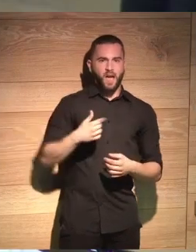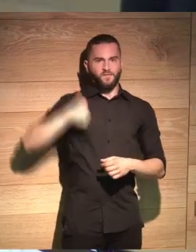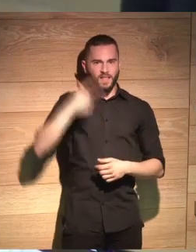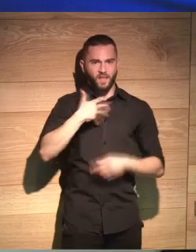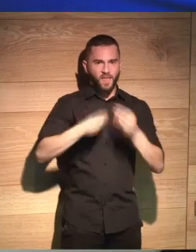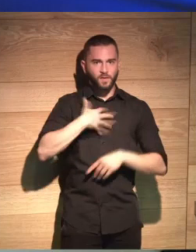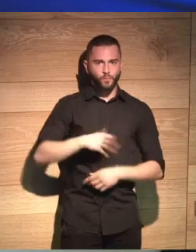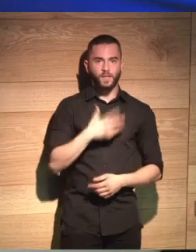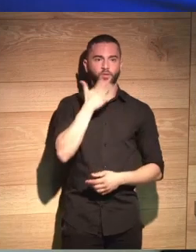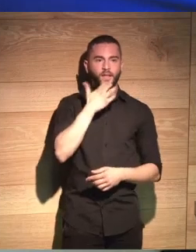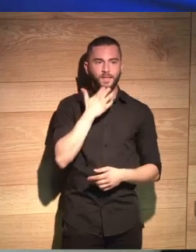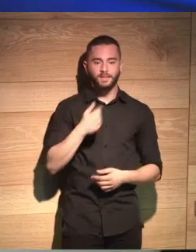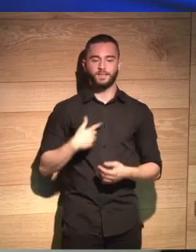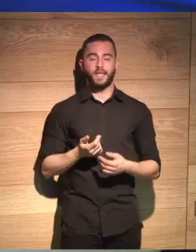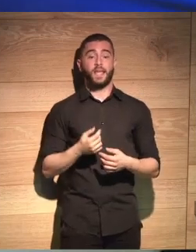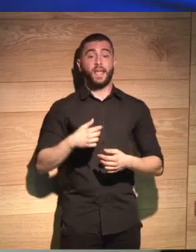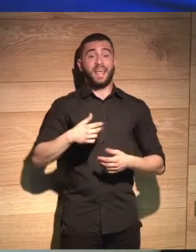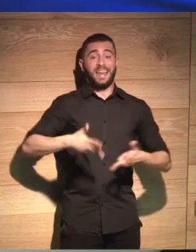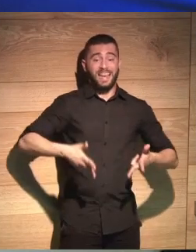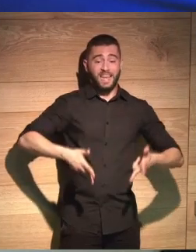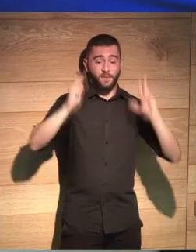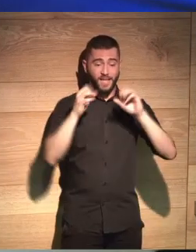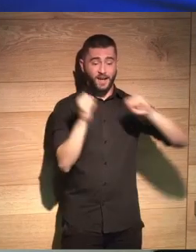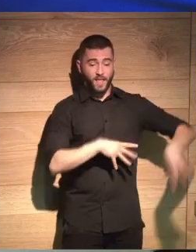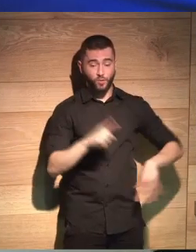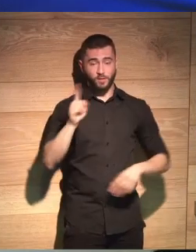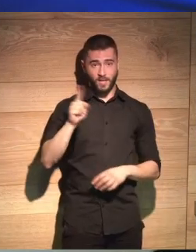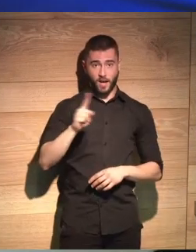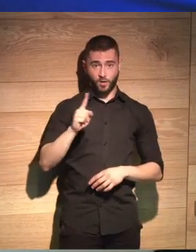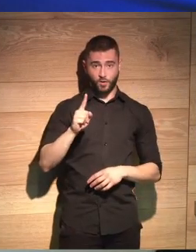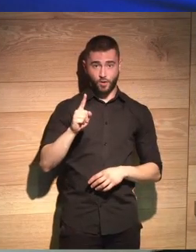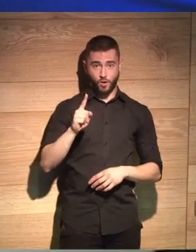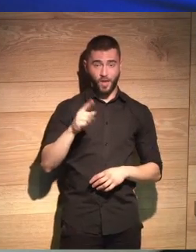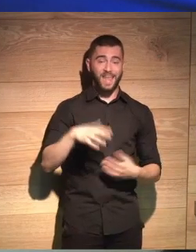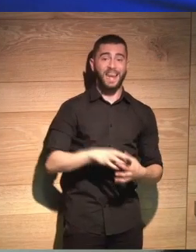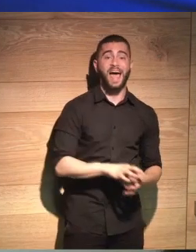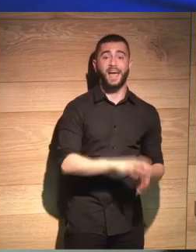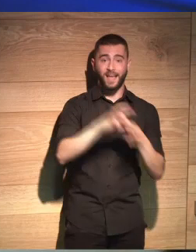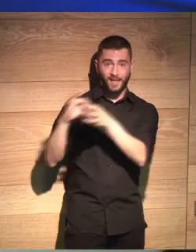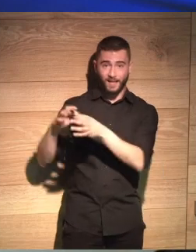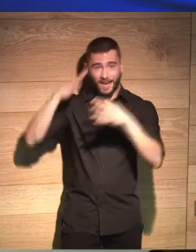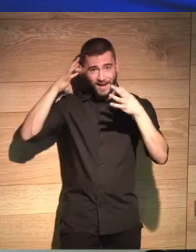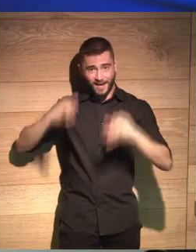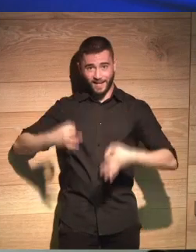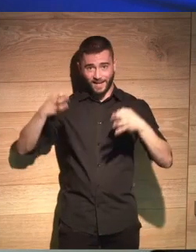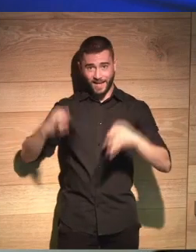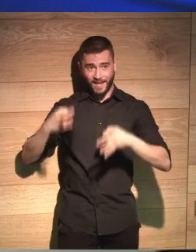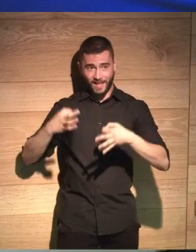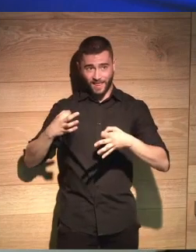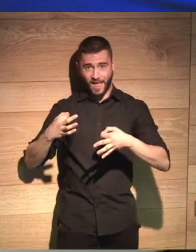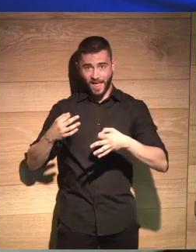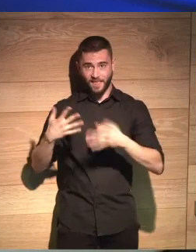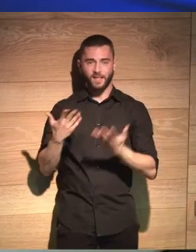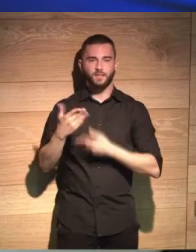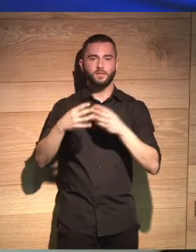renunciar a esa libertad y sin caer también en el chantaje de la realidad? Buscando la verdad a través de